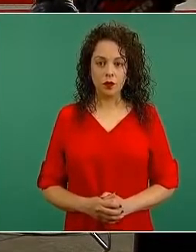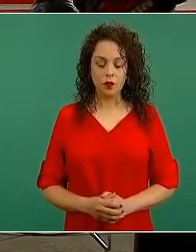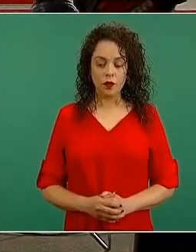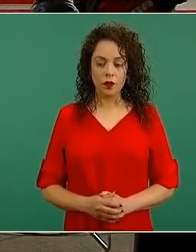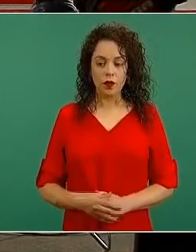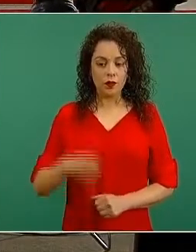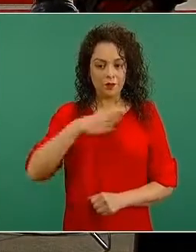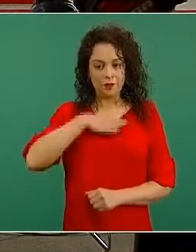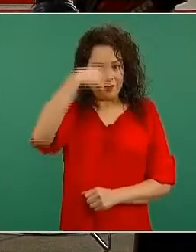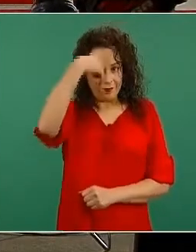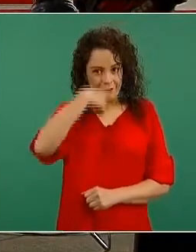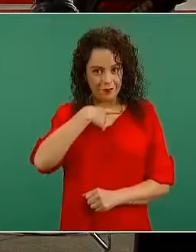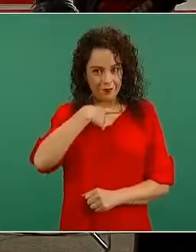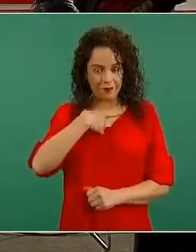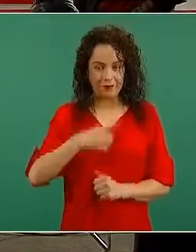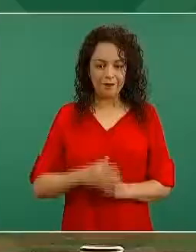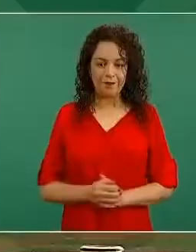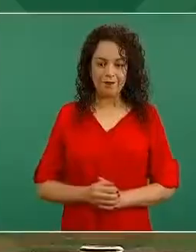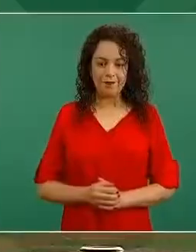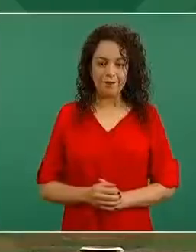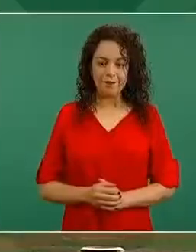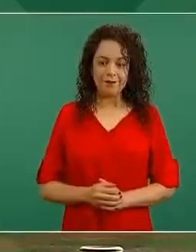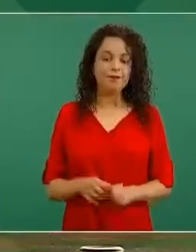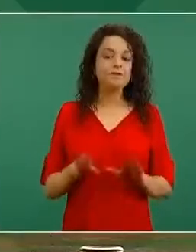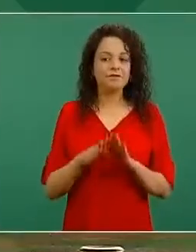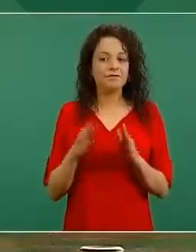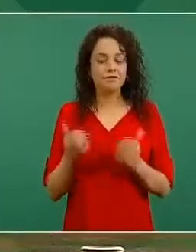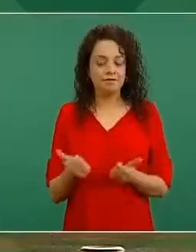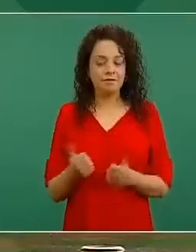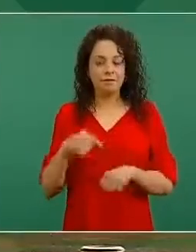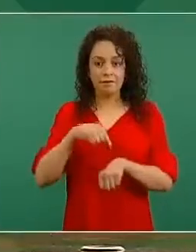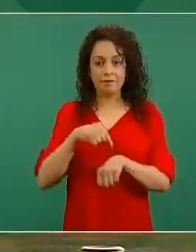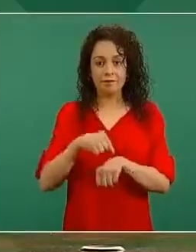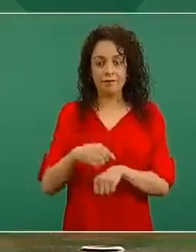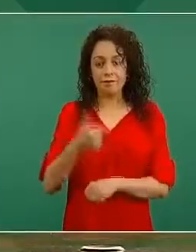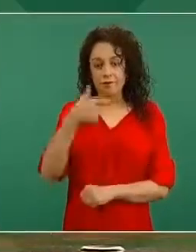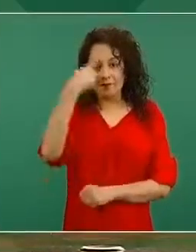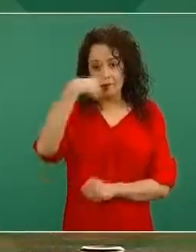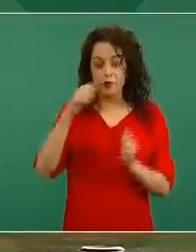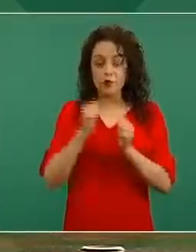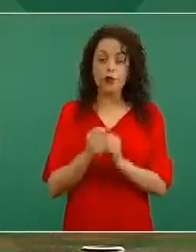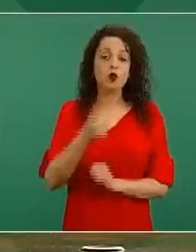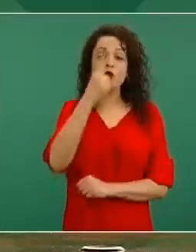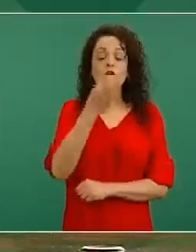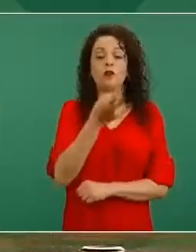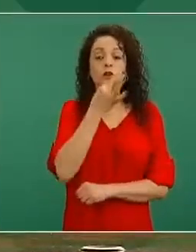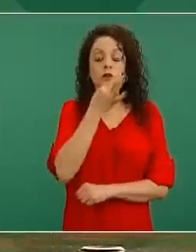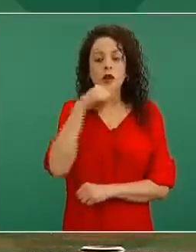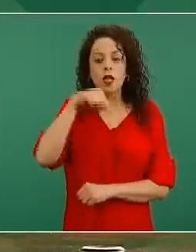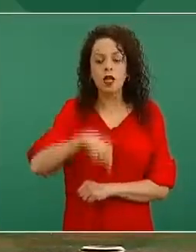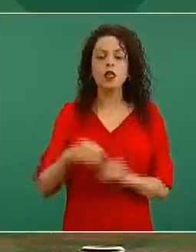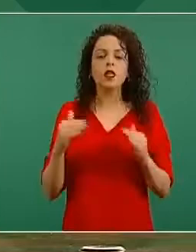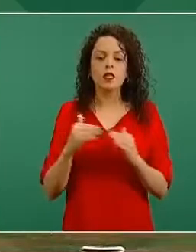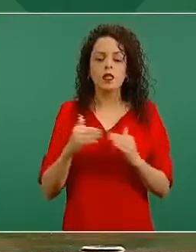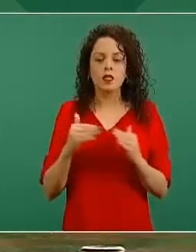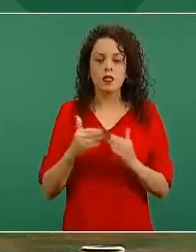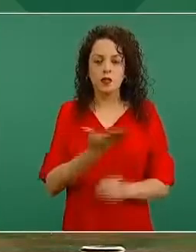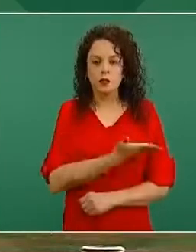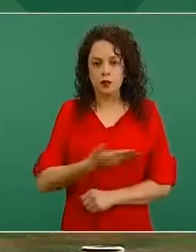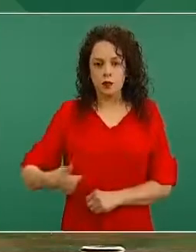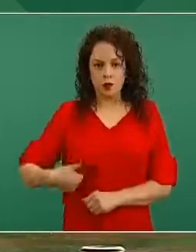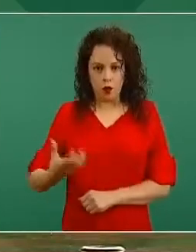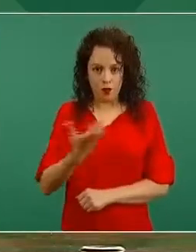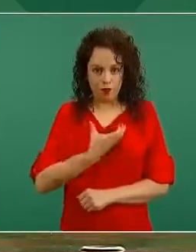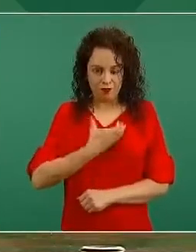Muy buenas noches, ¿qué tal? Son las 19 horas con 1 minuto y estamos en el Palacio Nacional de México, en la Ciudad de